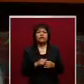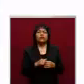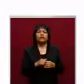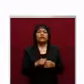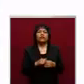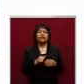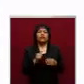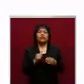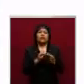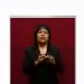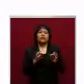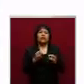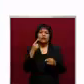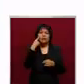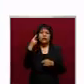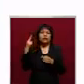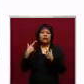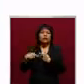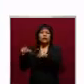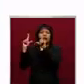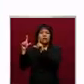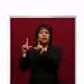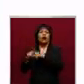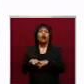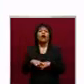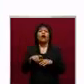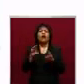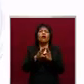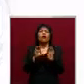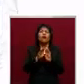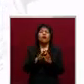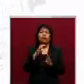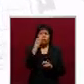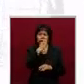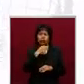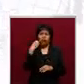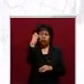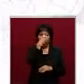es la evaluación de conocimientos previos. Ajá.